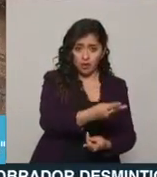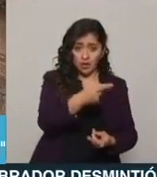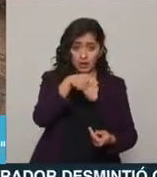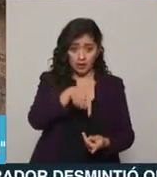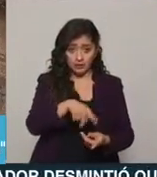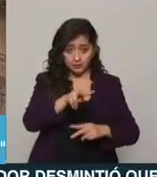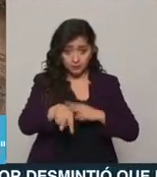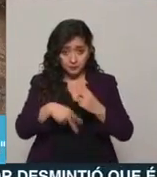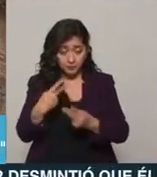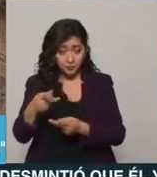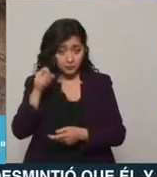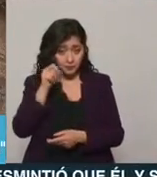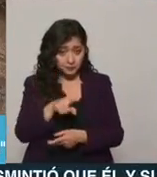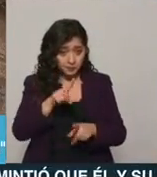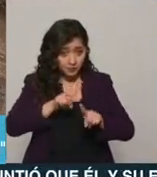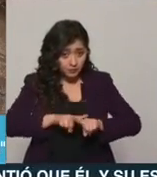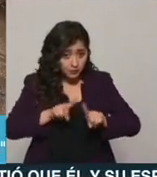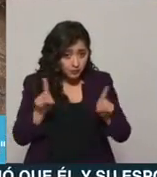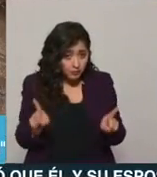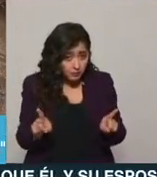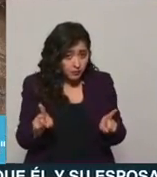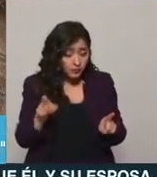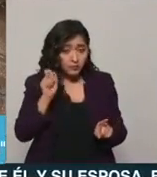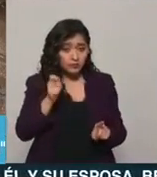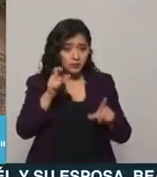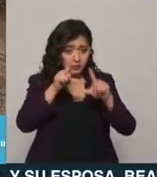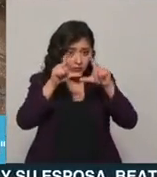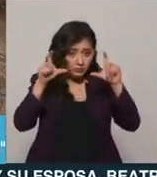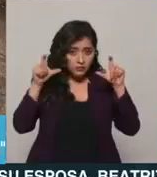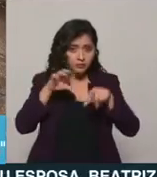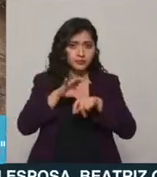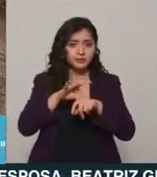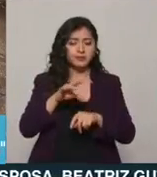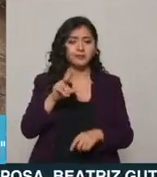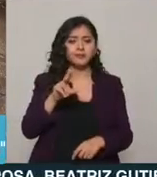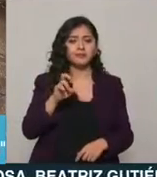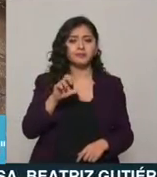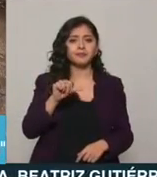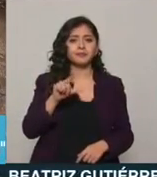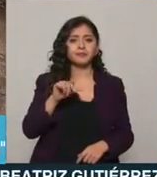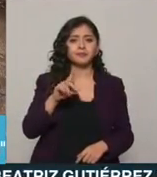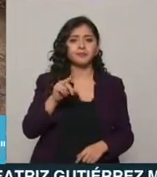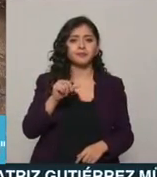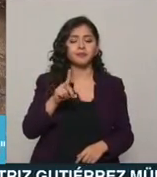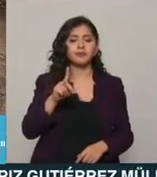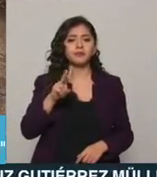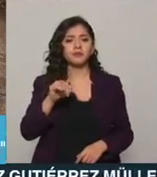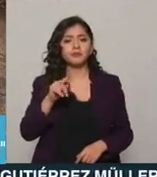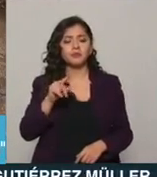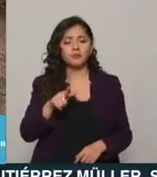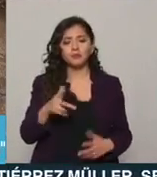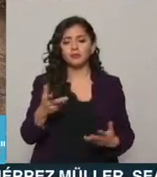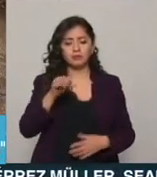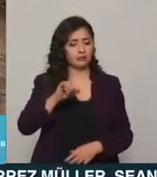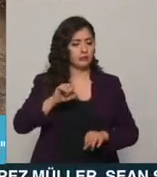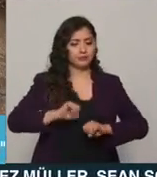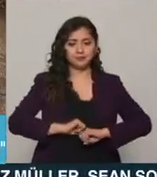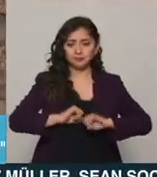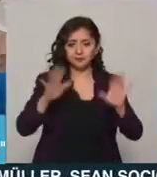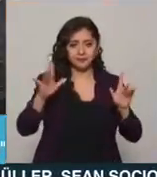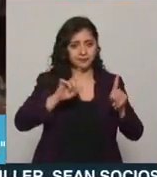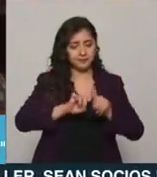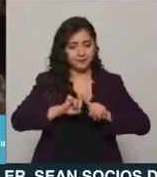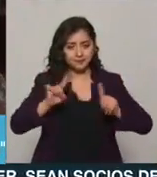experiencia completamente diferente, una inmersión en la realidad virtual. Claro que sería completamente diferente. Son diferentes